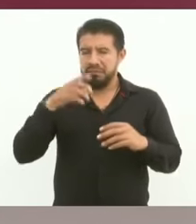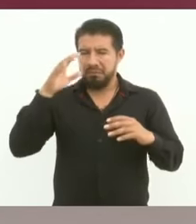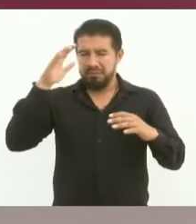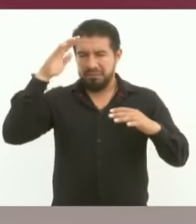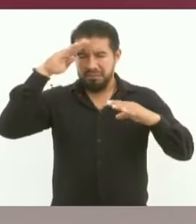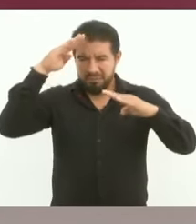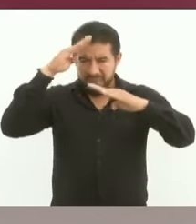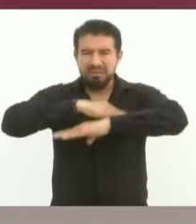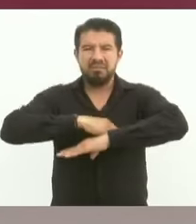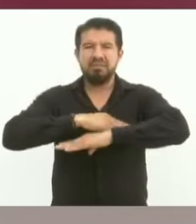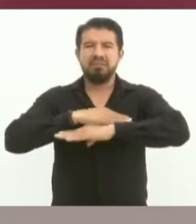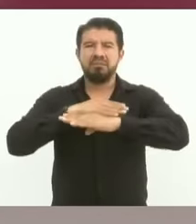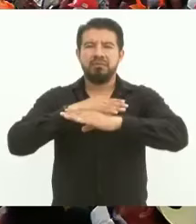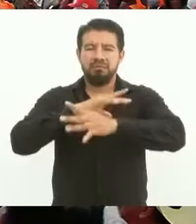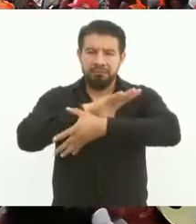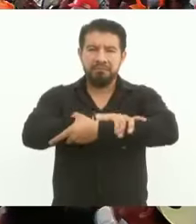camino